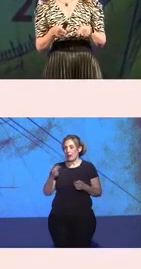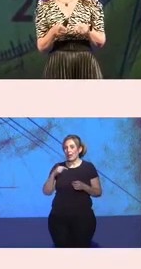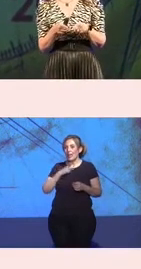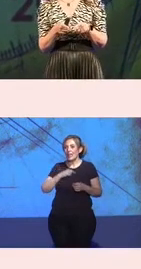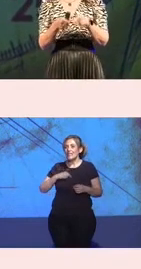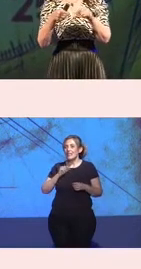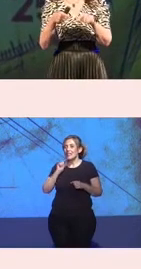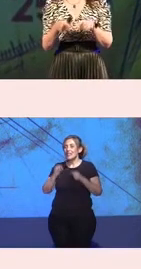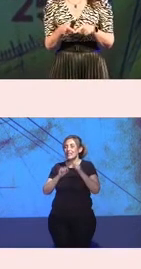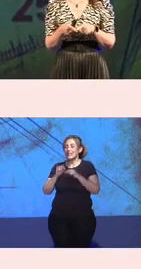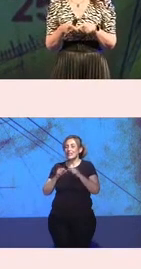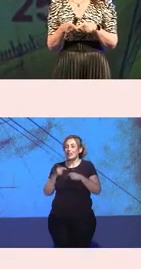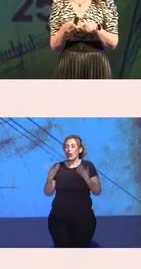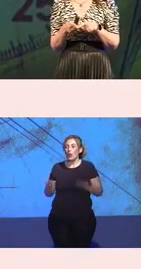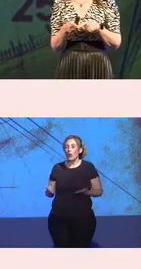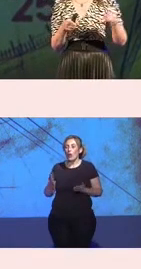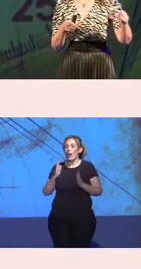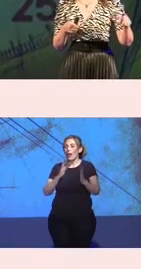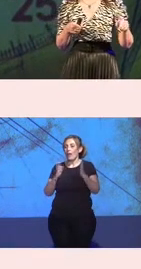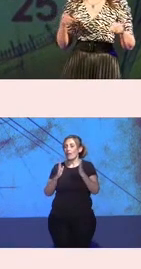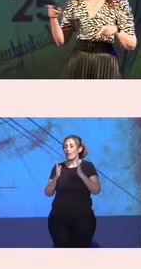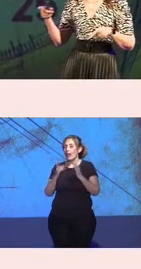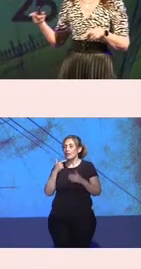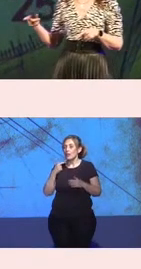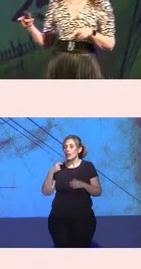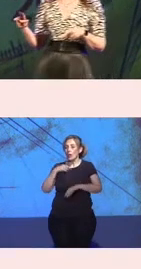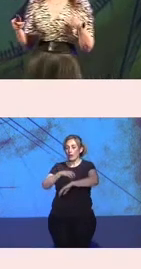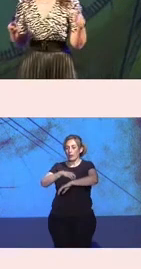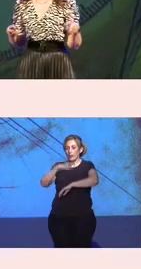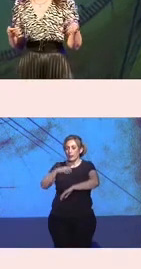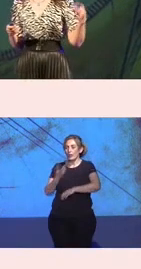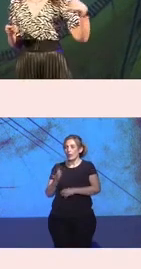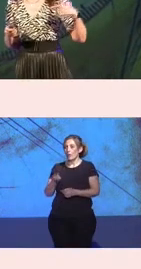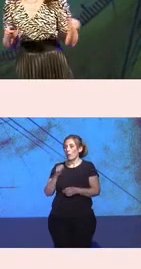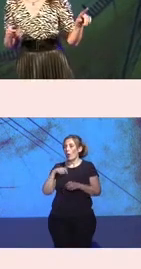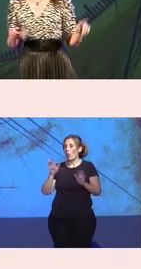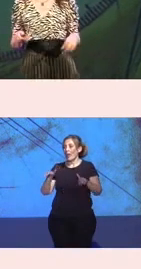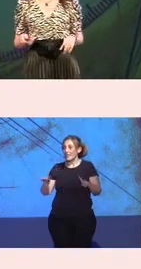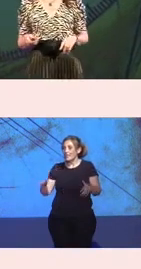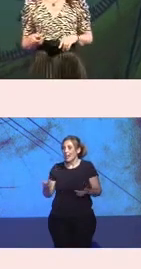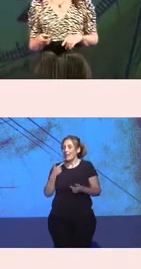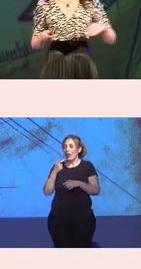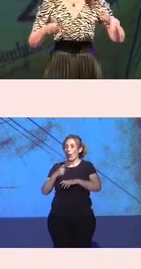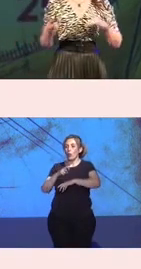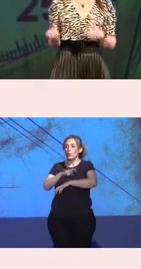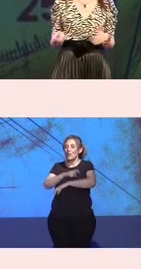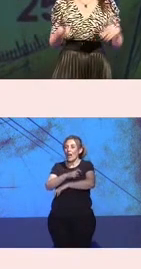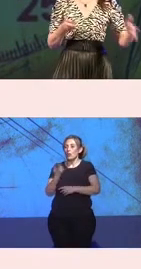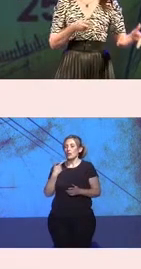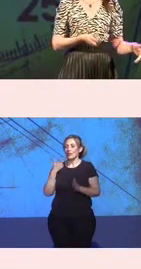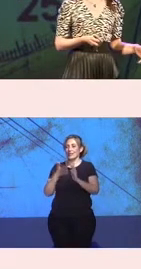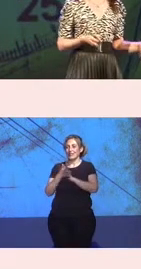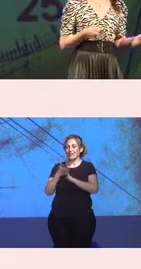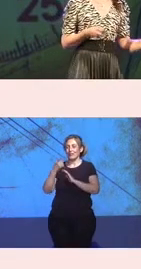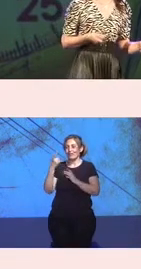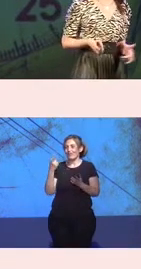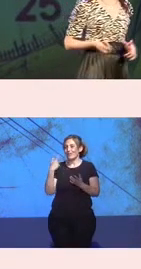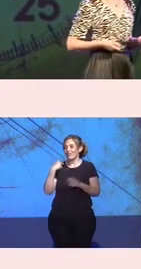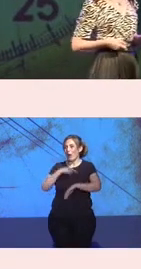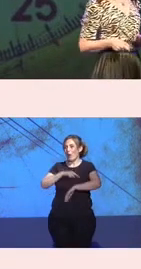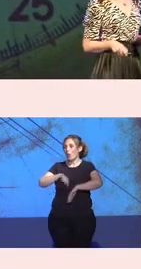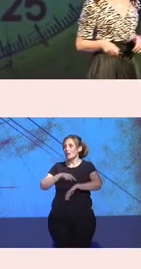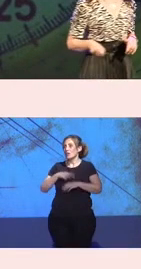hay en este momento En qué fase está ese insecto es una pupa es una crisálida de Qué es Y eso nos puede servir para saber cuánto tiempo lleva